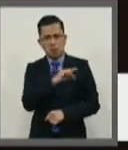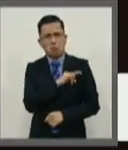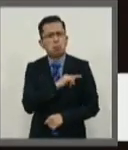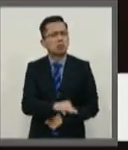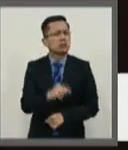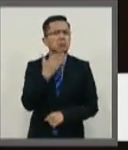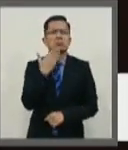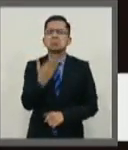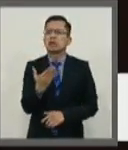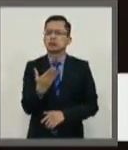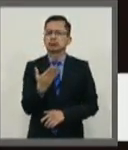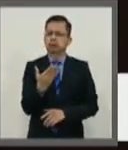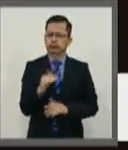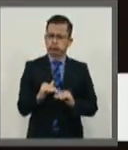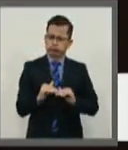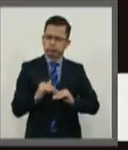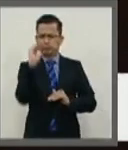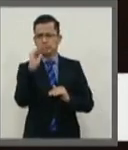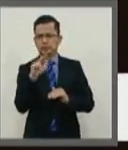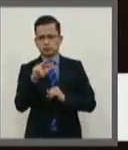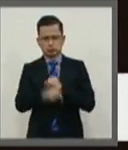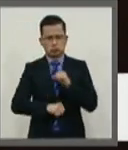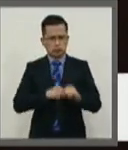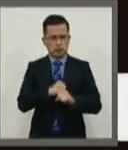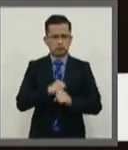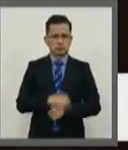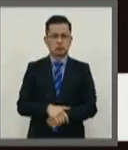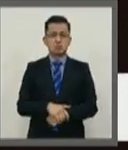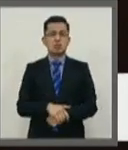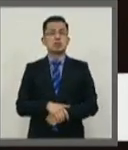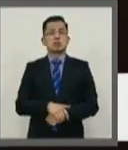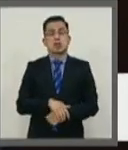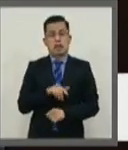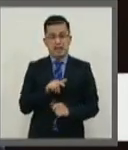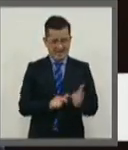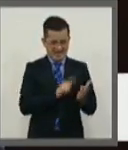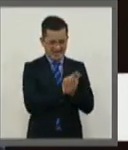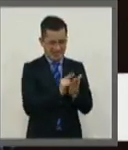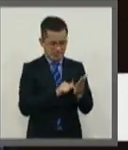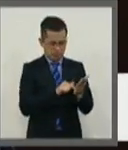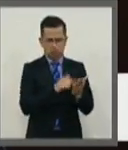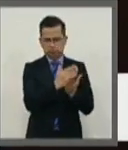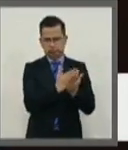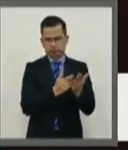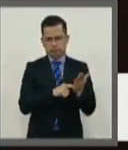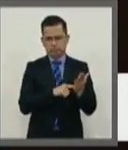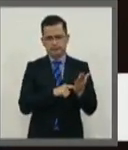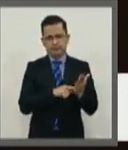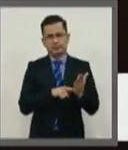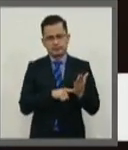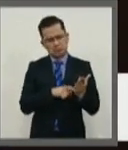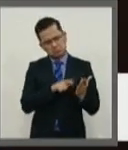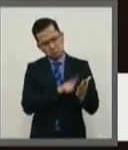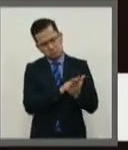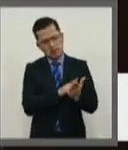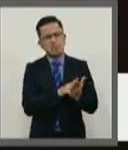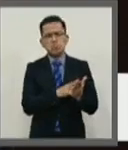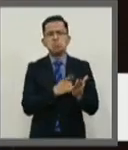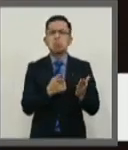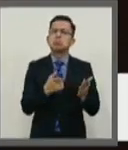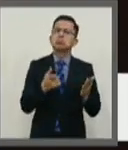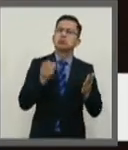cumplir la mayoría de edad. Si las leyes reconocen a los jóvenes de los 18, a los jóvenes de 18 años